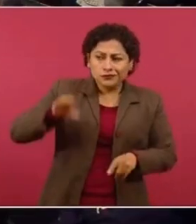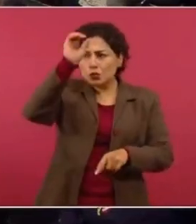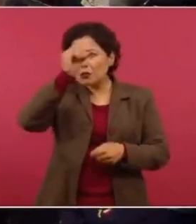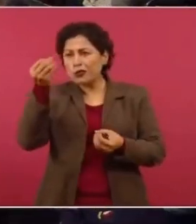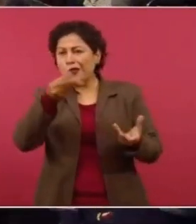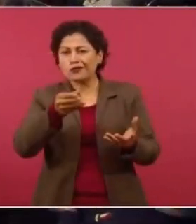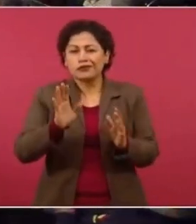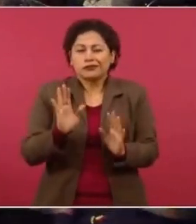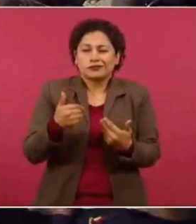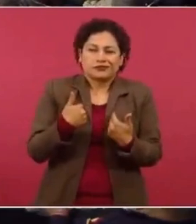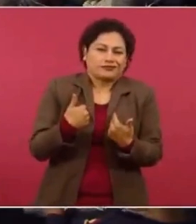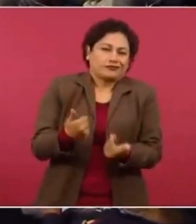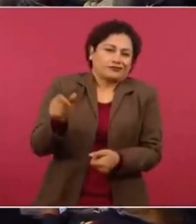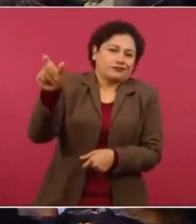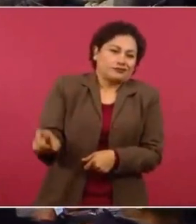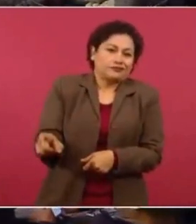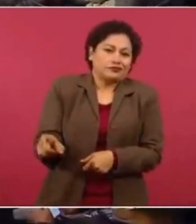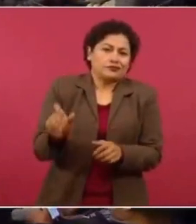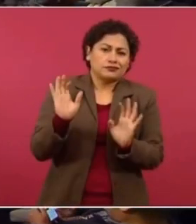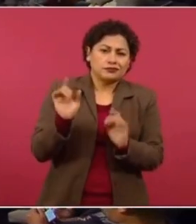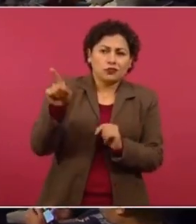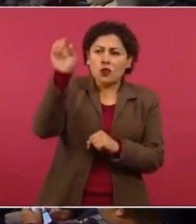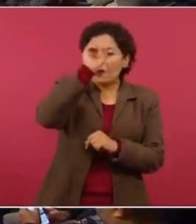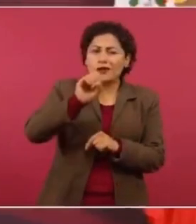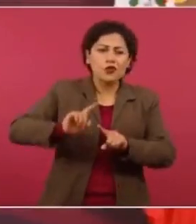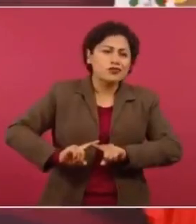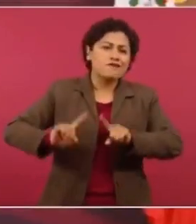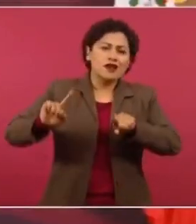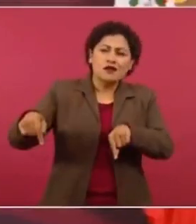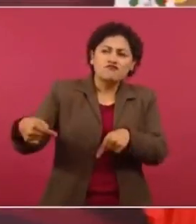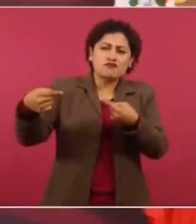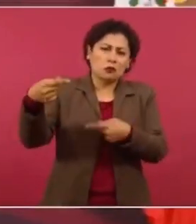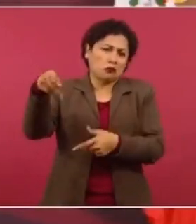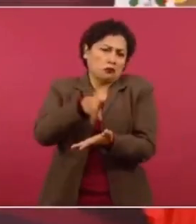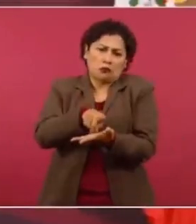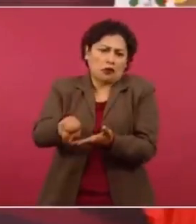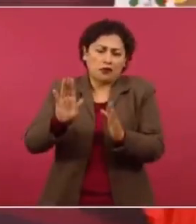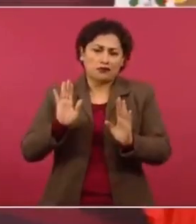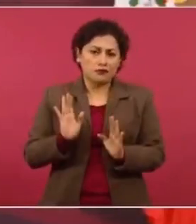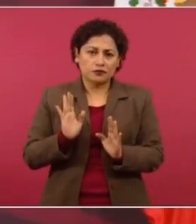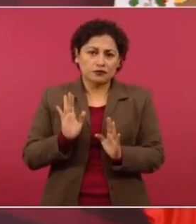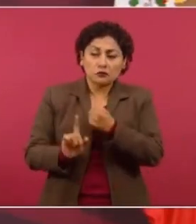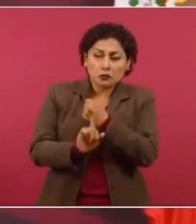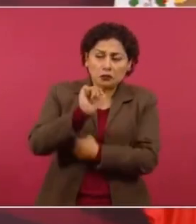se les garantiza el derecho a disentir. No hay ningún problema tampoco.